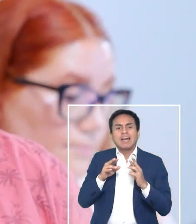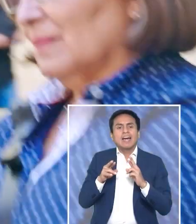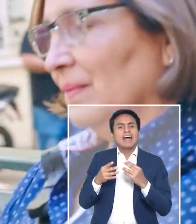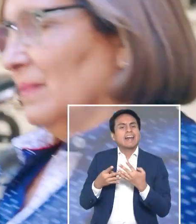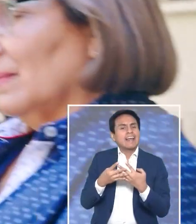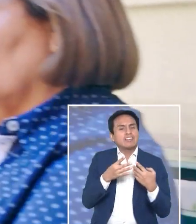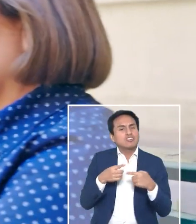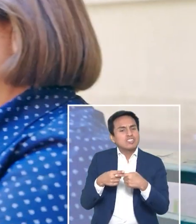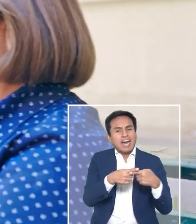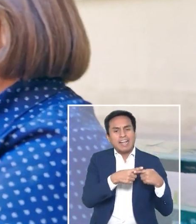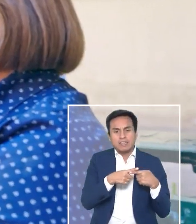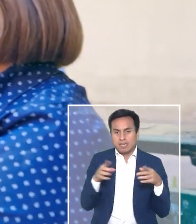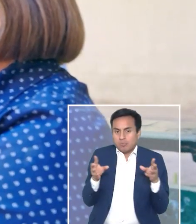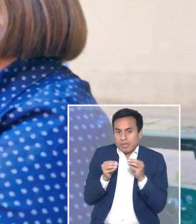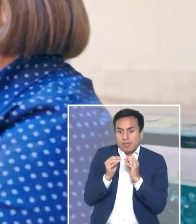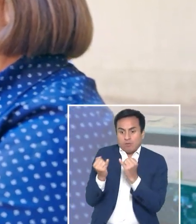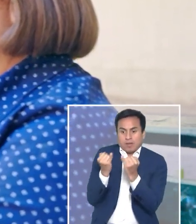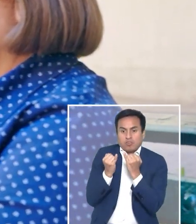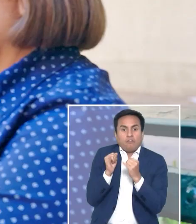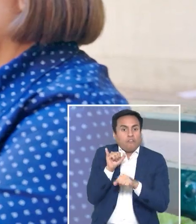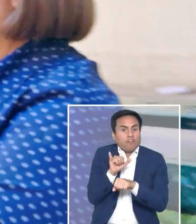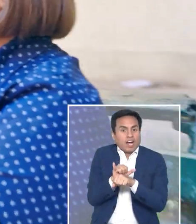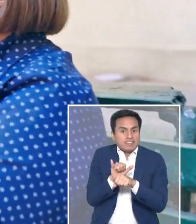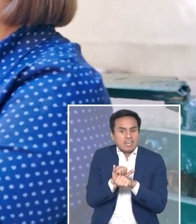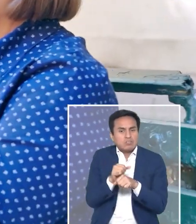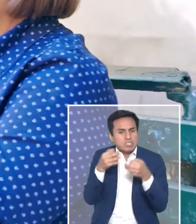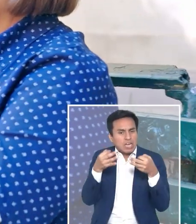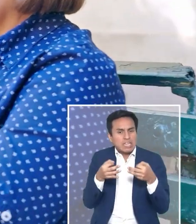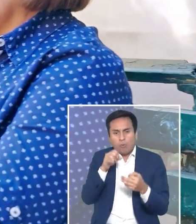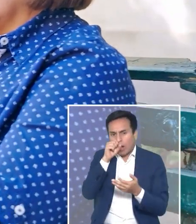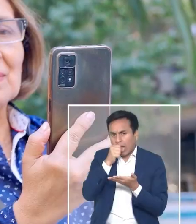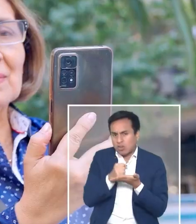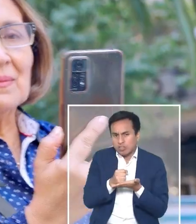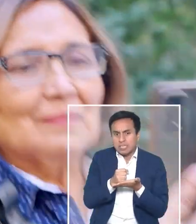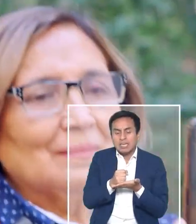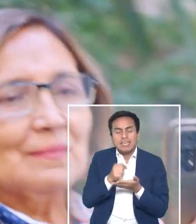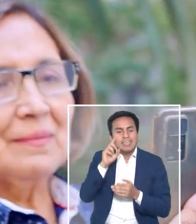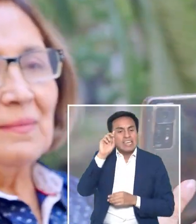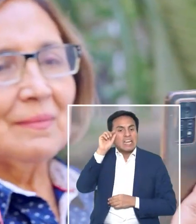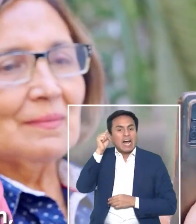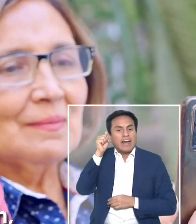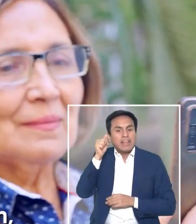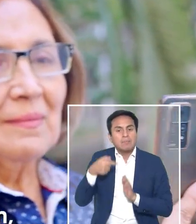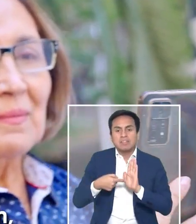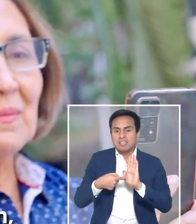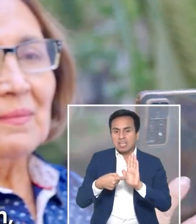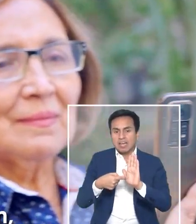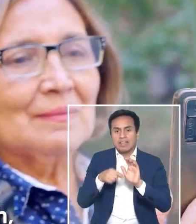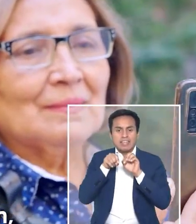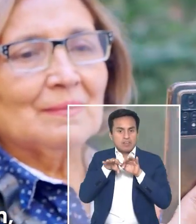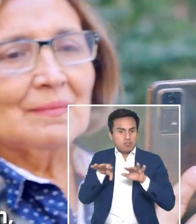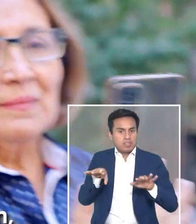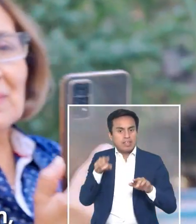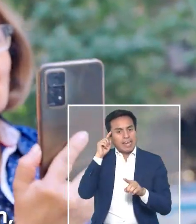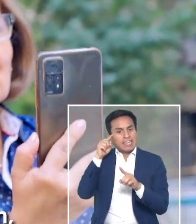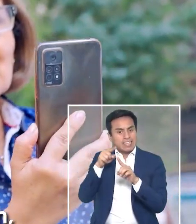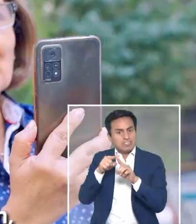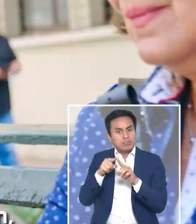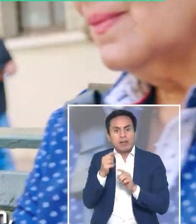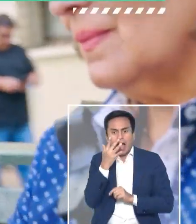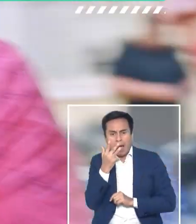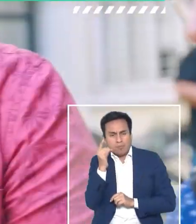sociales resumen es información falsa inexacta o engañosa que es creada presentada y difundida con